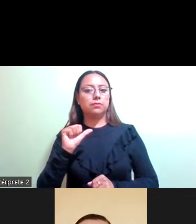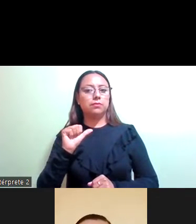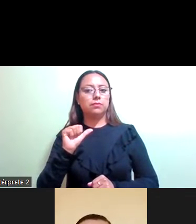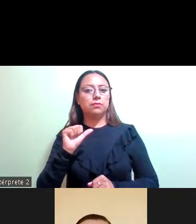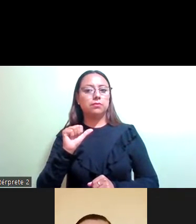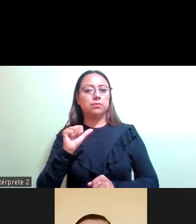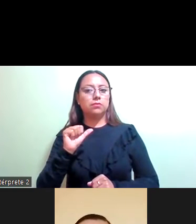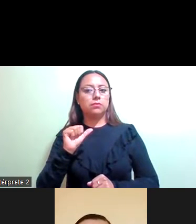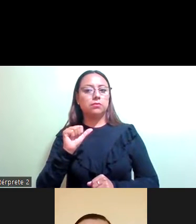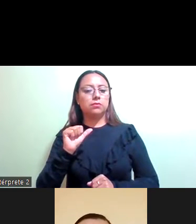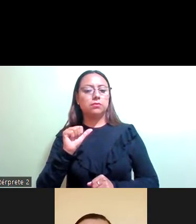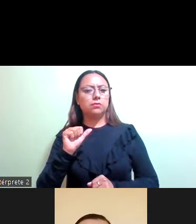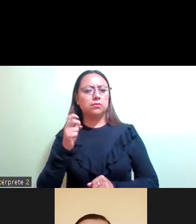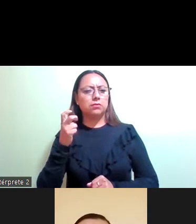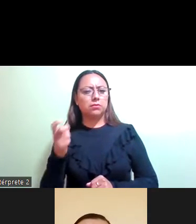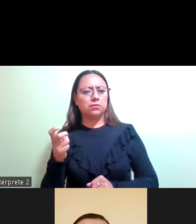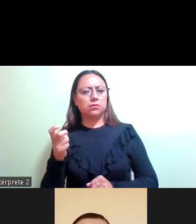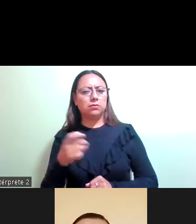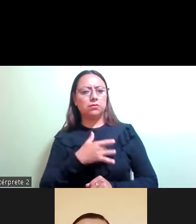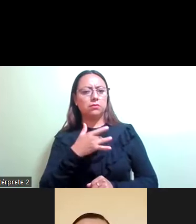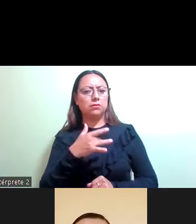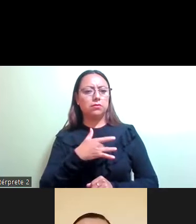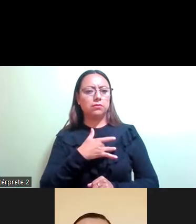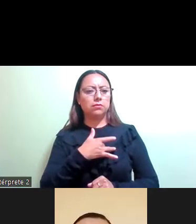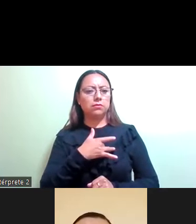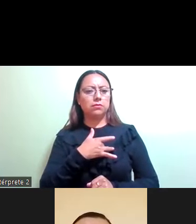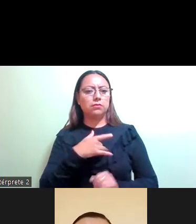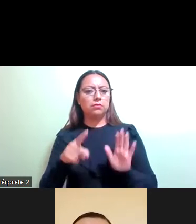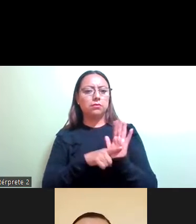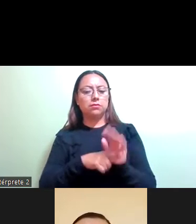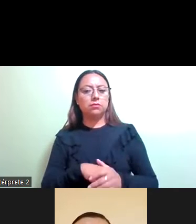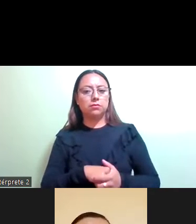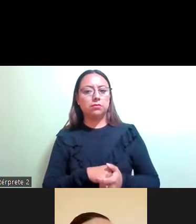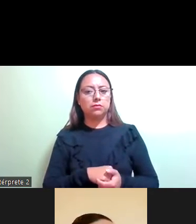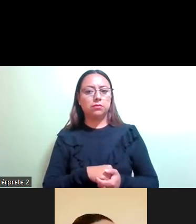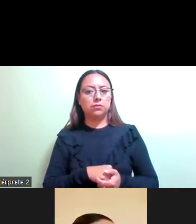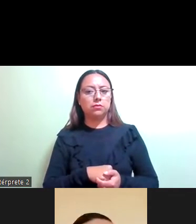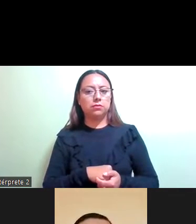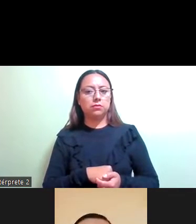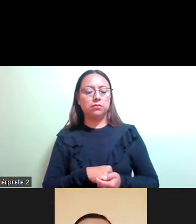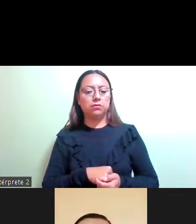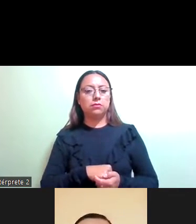Va en sentido negativo, ¿verdad? Sí. A favor.